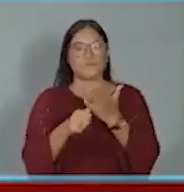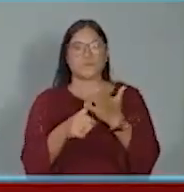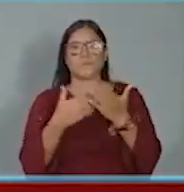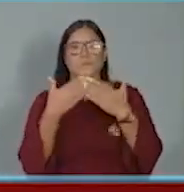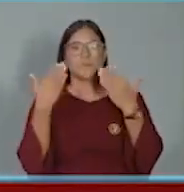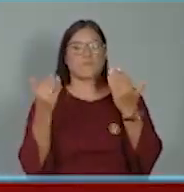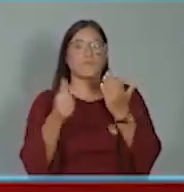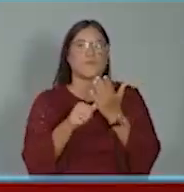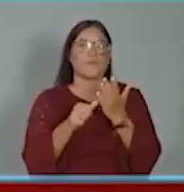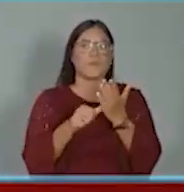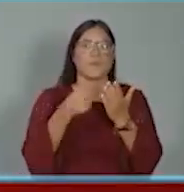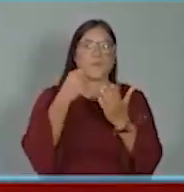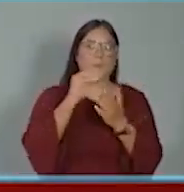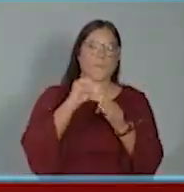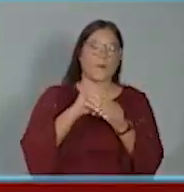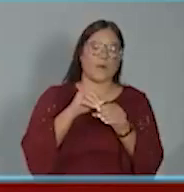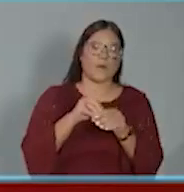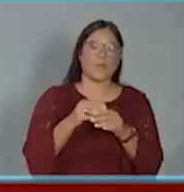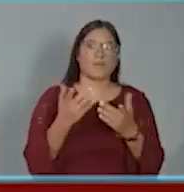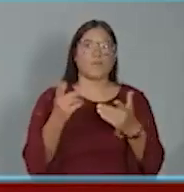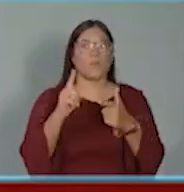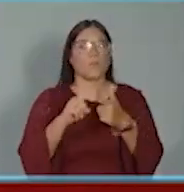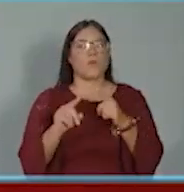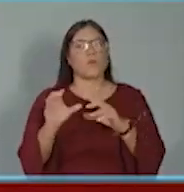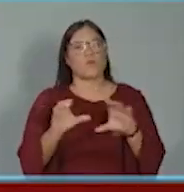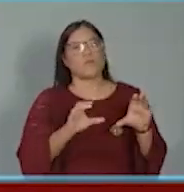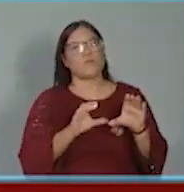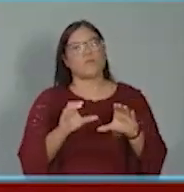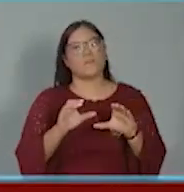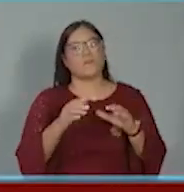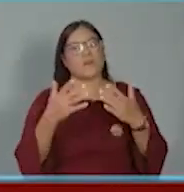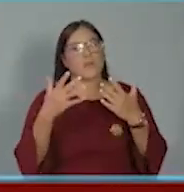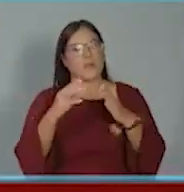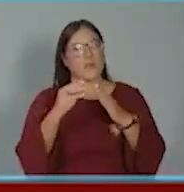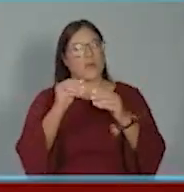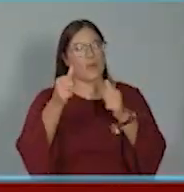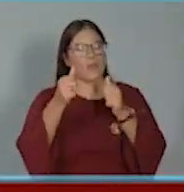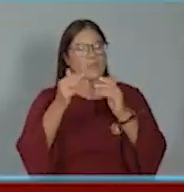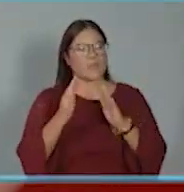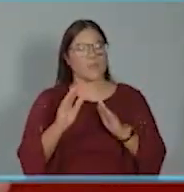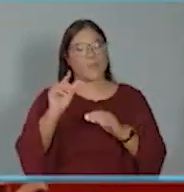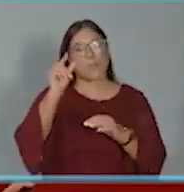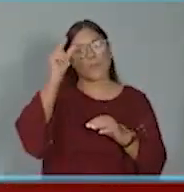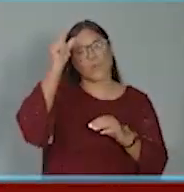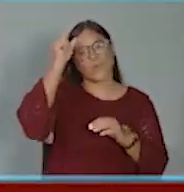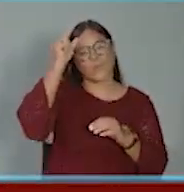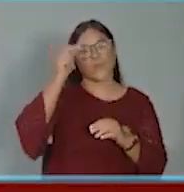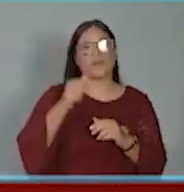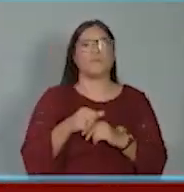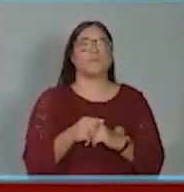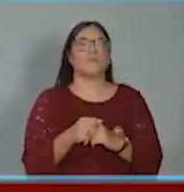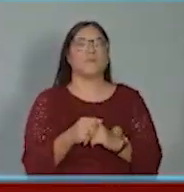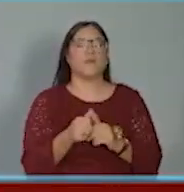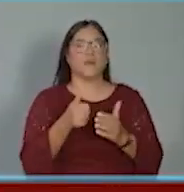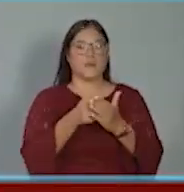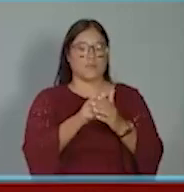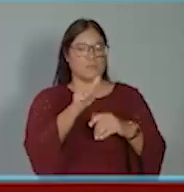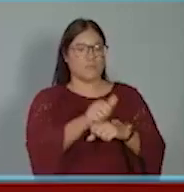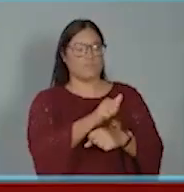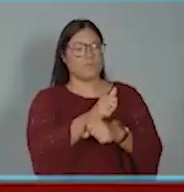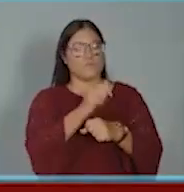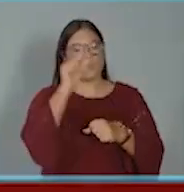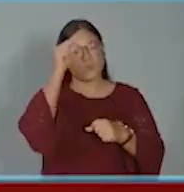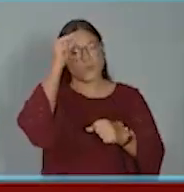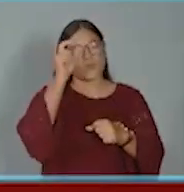bien porque no tenía una cuenta bancaria no se pudieron realizar y como administración pública la cada cada los recursos de una institución